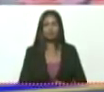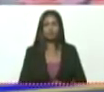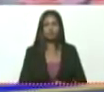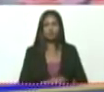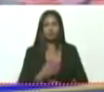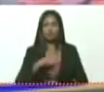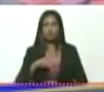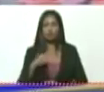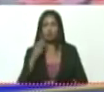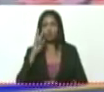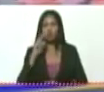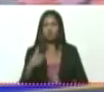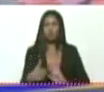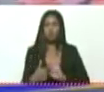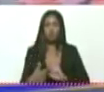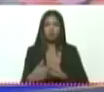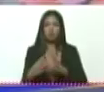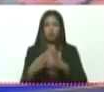develado,